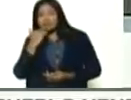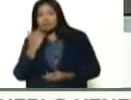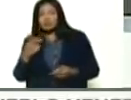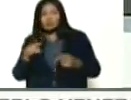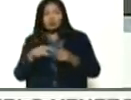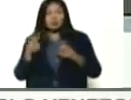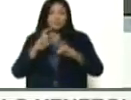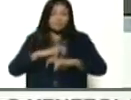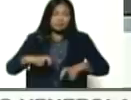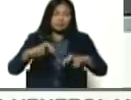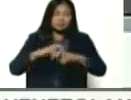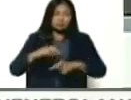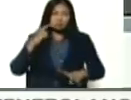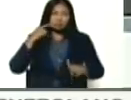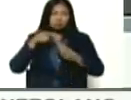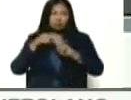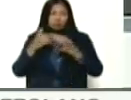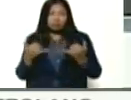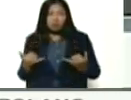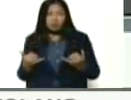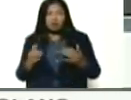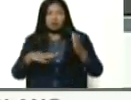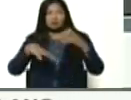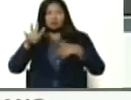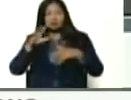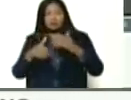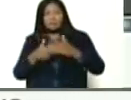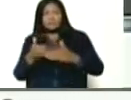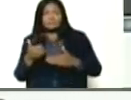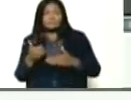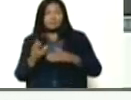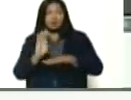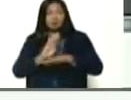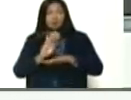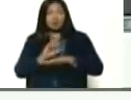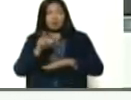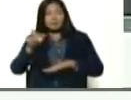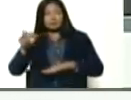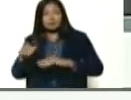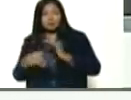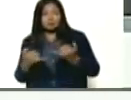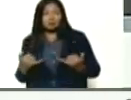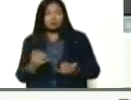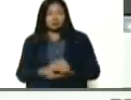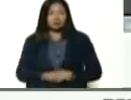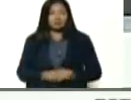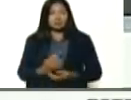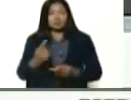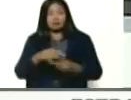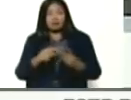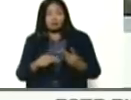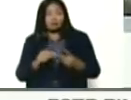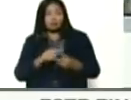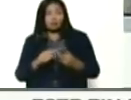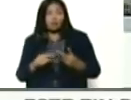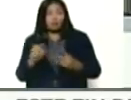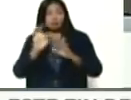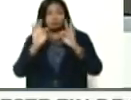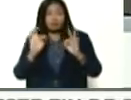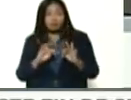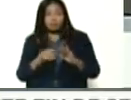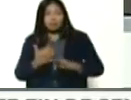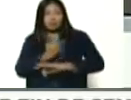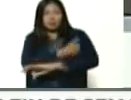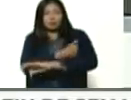investigación también señala que 14 veces más están protegidos los pacientes que tengan las dos dosis de la vacuna este